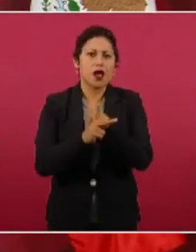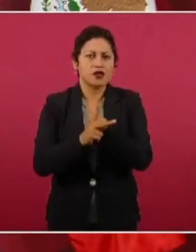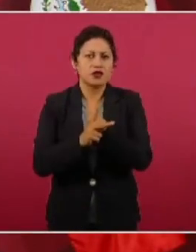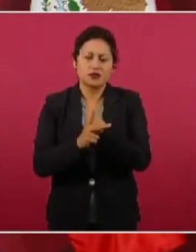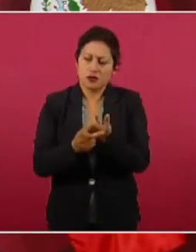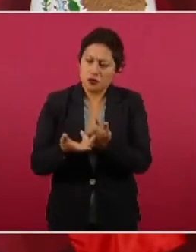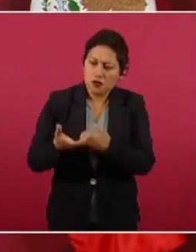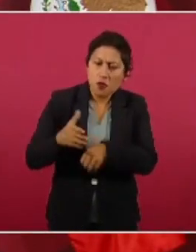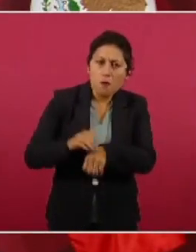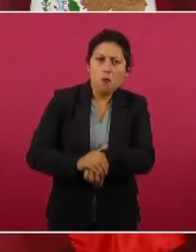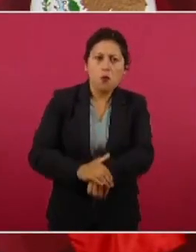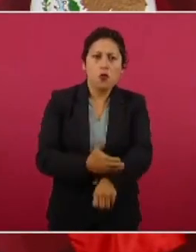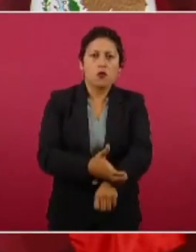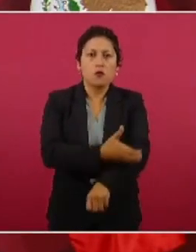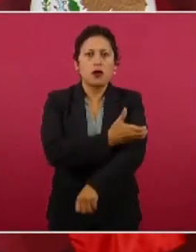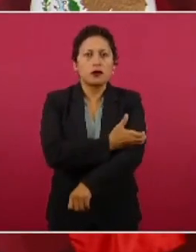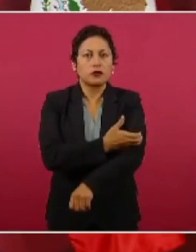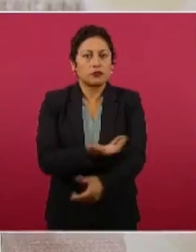Madero también,